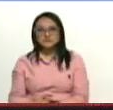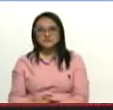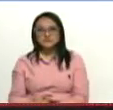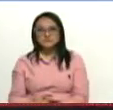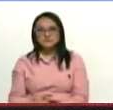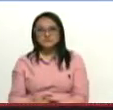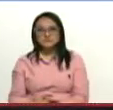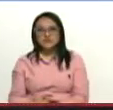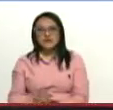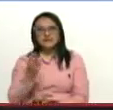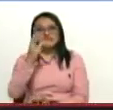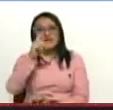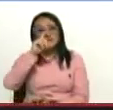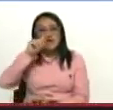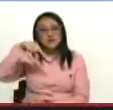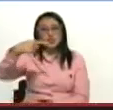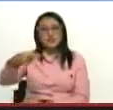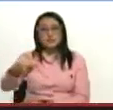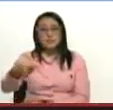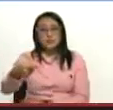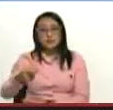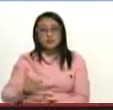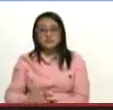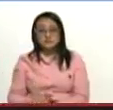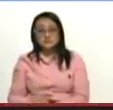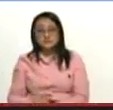y 30 años después